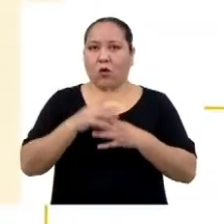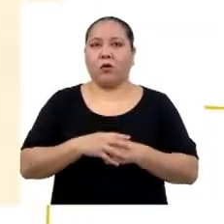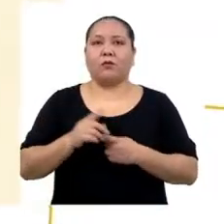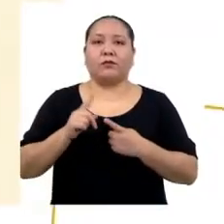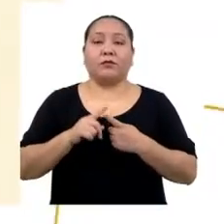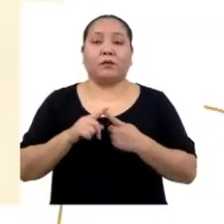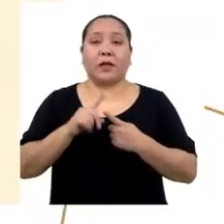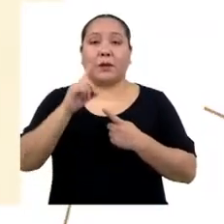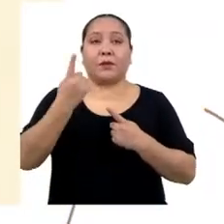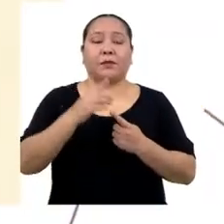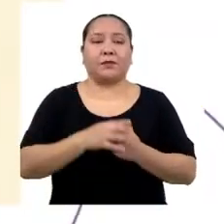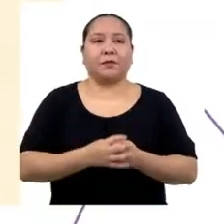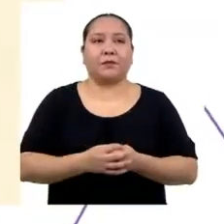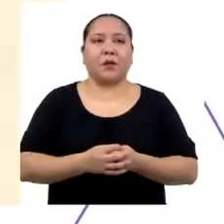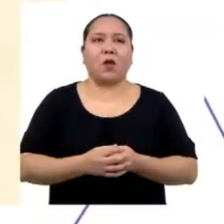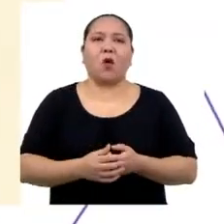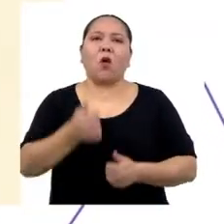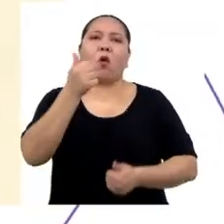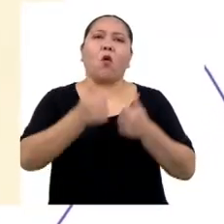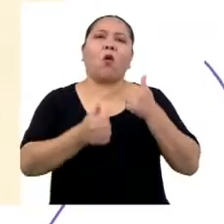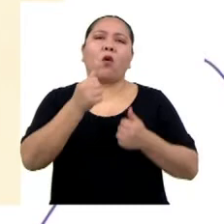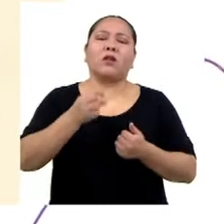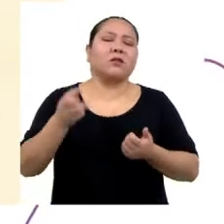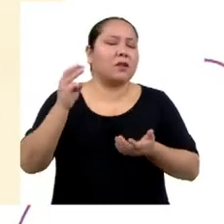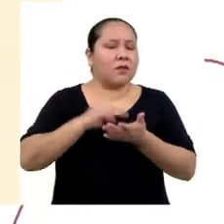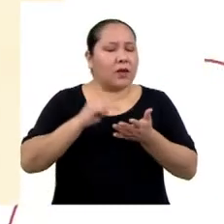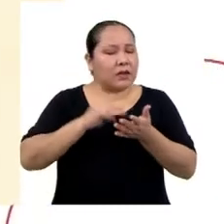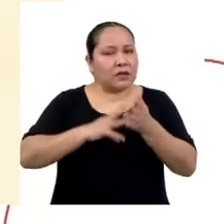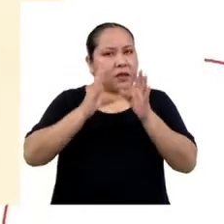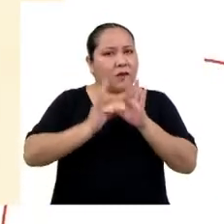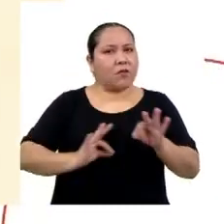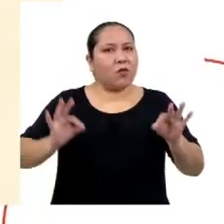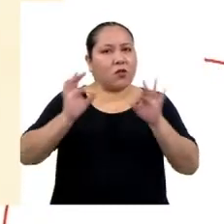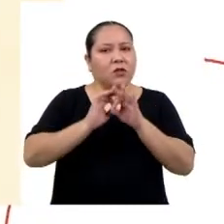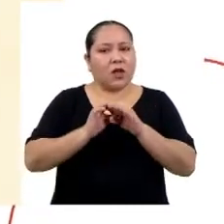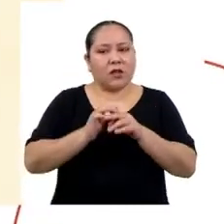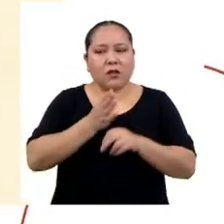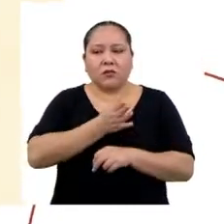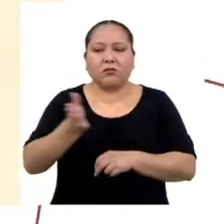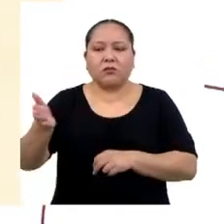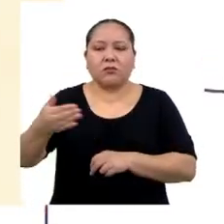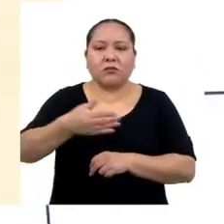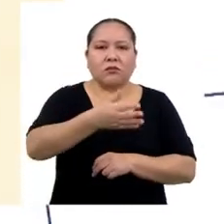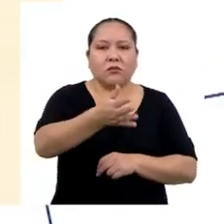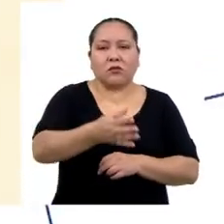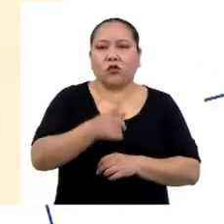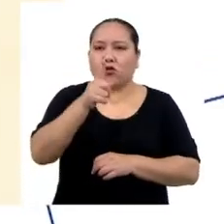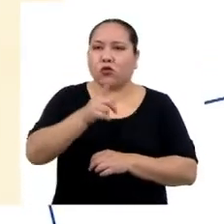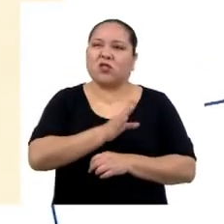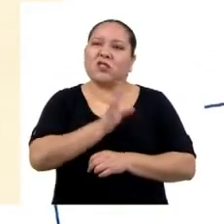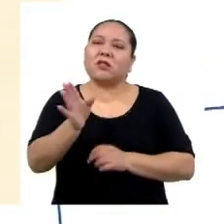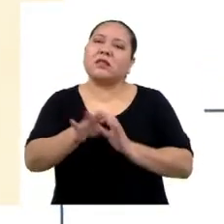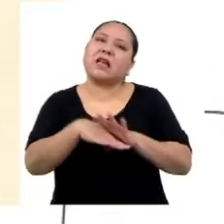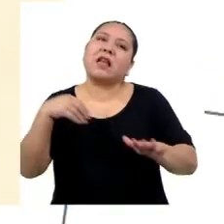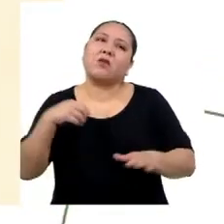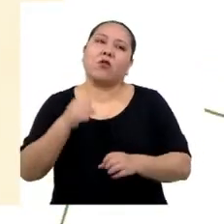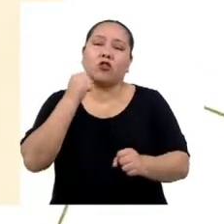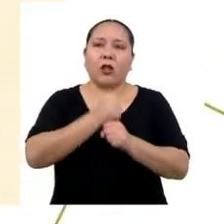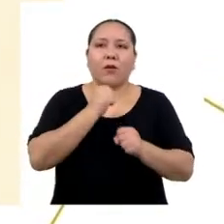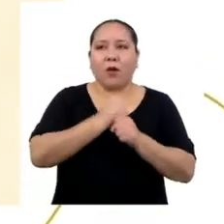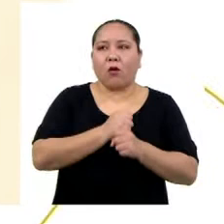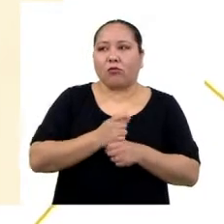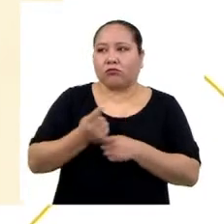La primera es: ¿cuál es el principal motivo de desplazamiento? ¿Por trabajo, gestiones